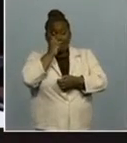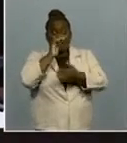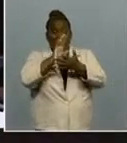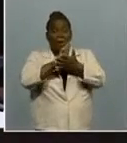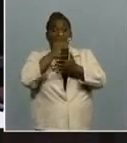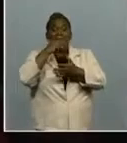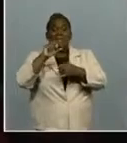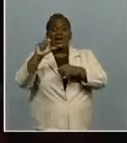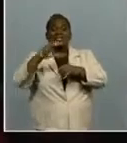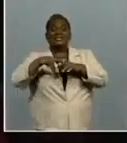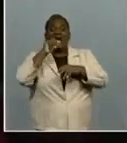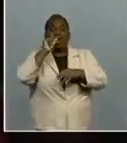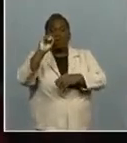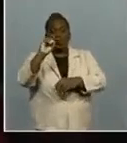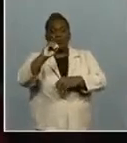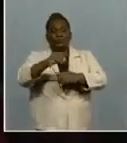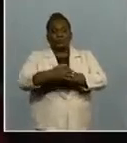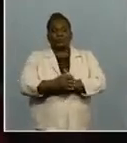ventura